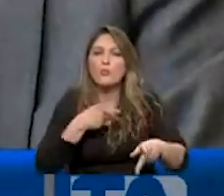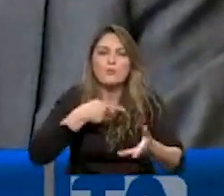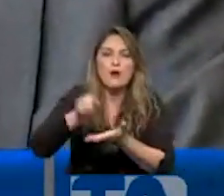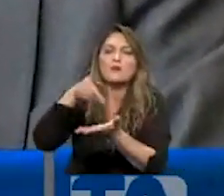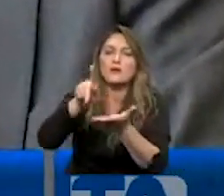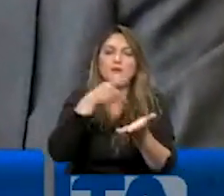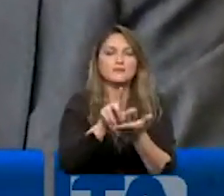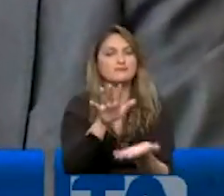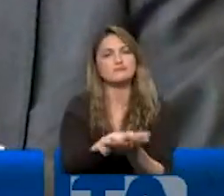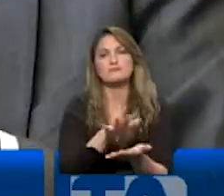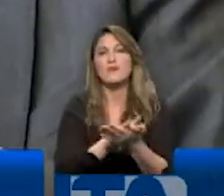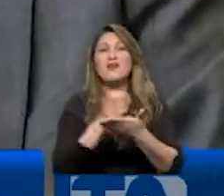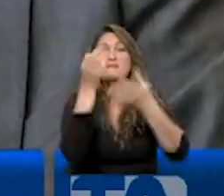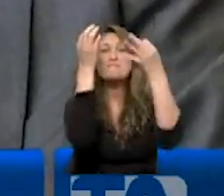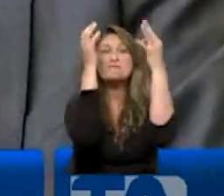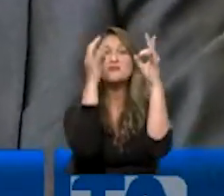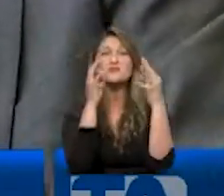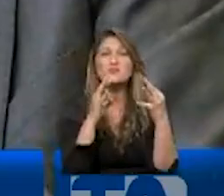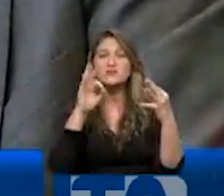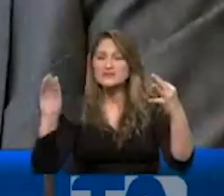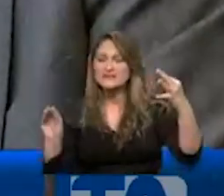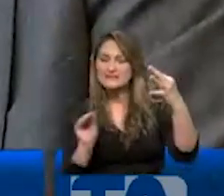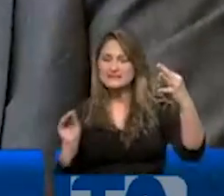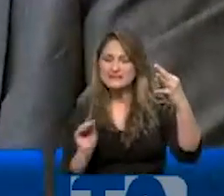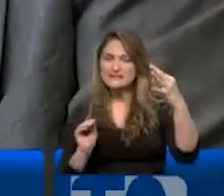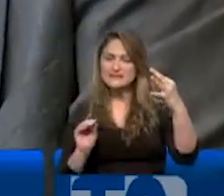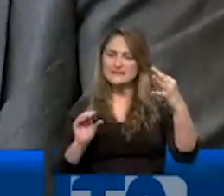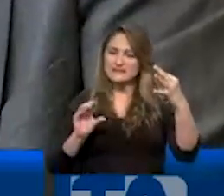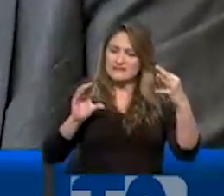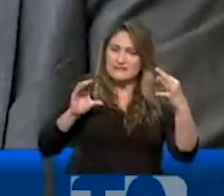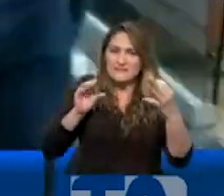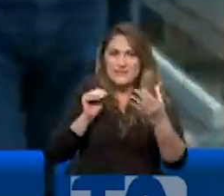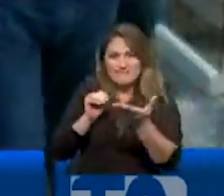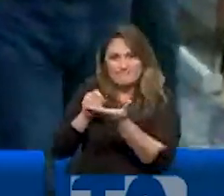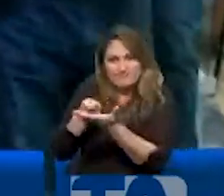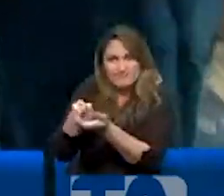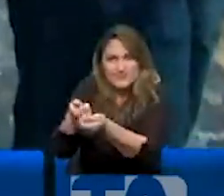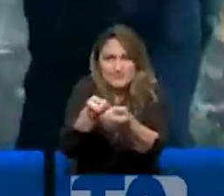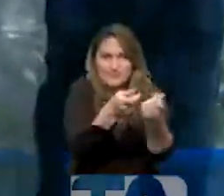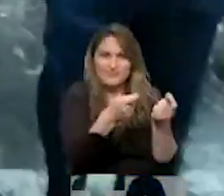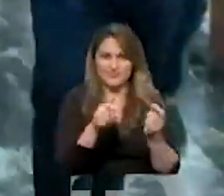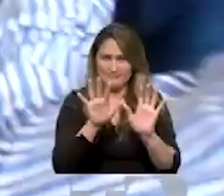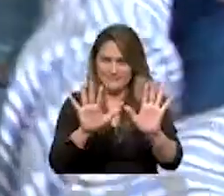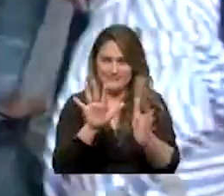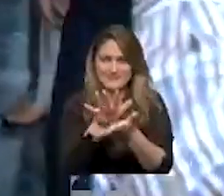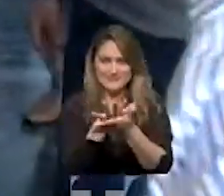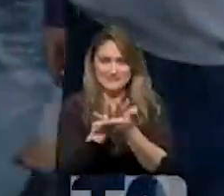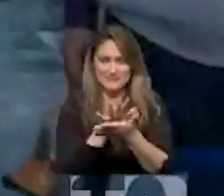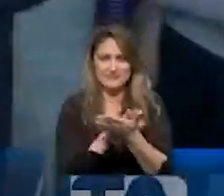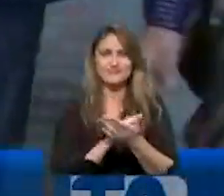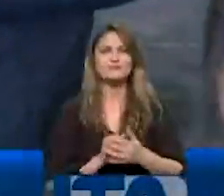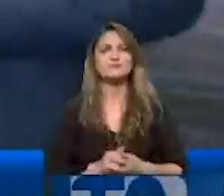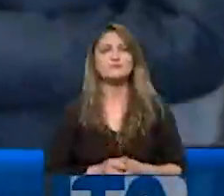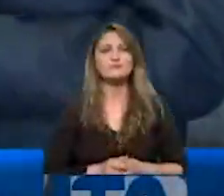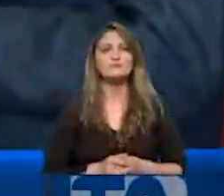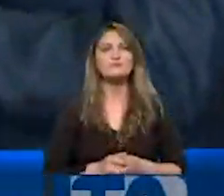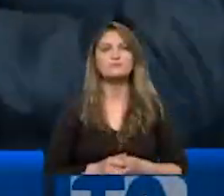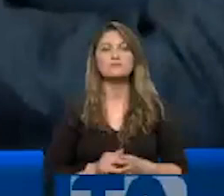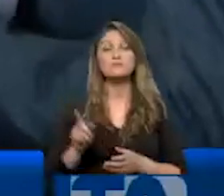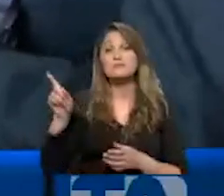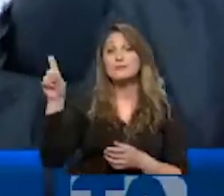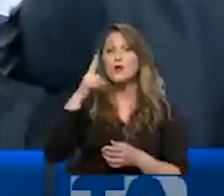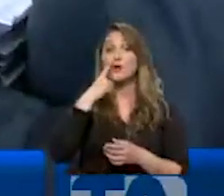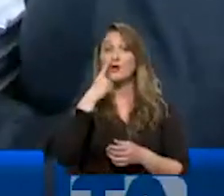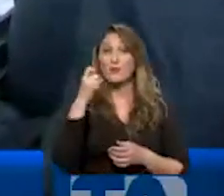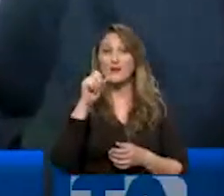para aquellas personas que no estaban incluidas, que son salud y educación. Por su lado, Raúl Tello, tal como lo anunció en la comisión, presentó